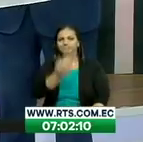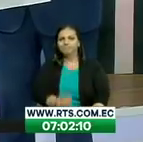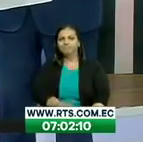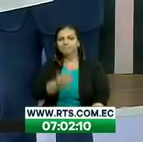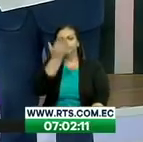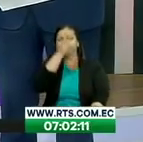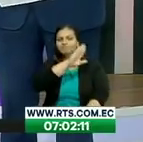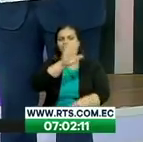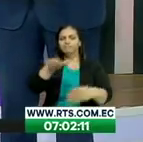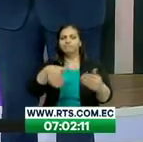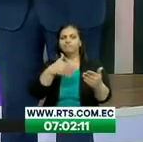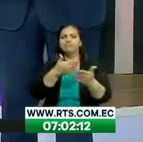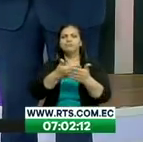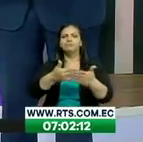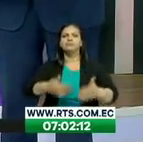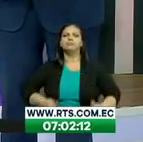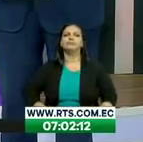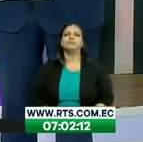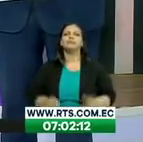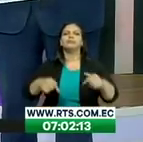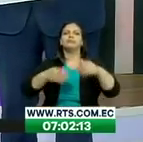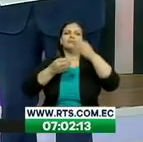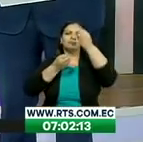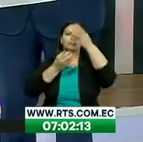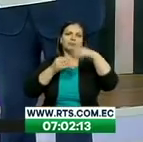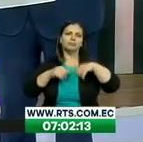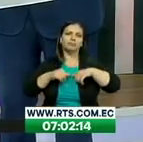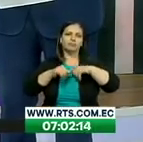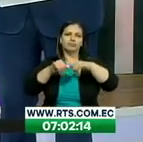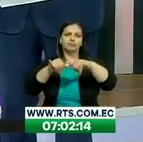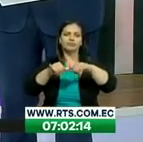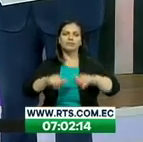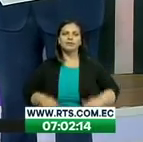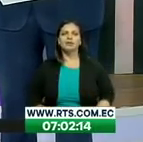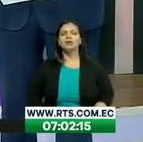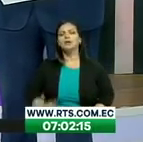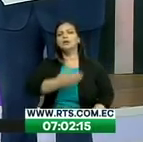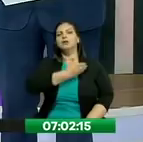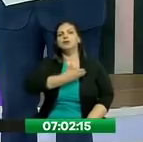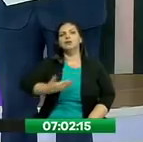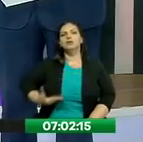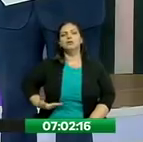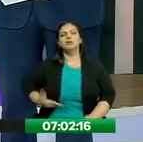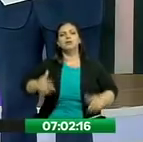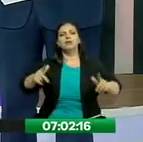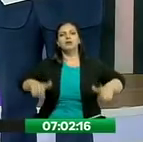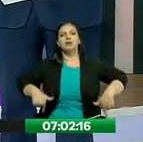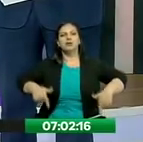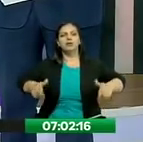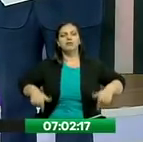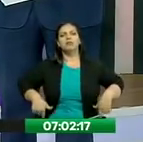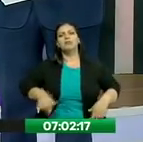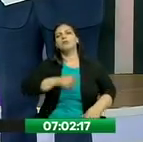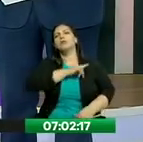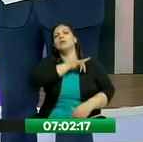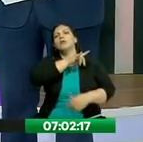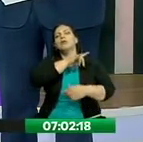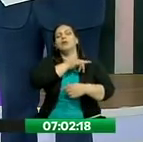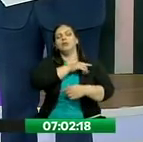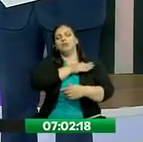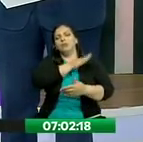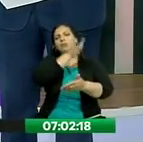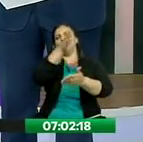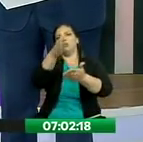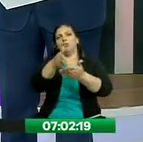todos nuestros amables televidentes y seguimos informando. Y les comentamos que el presidente Lenín Moreno retornó al Palacio de Carondelet luego